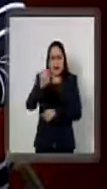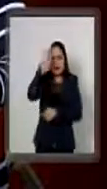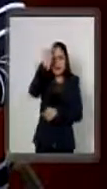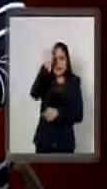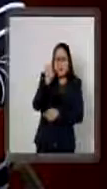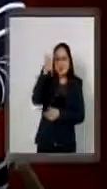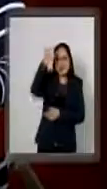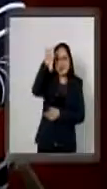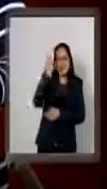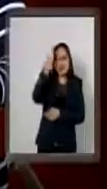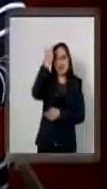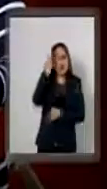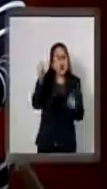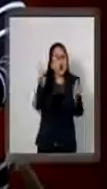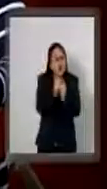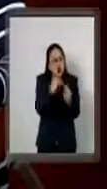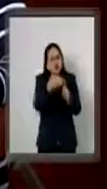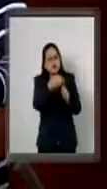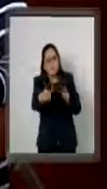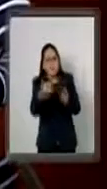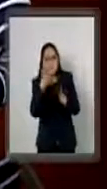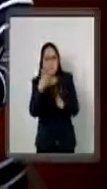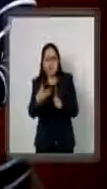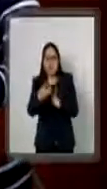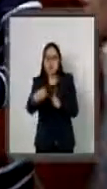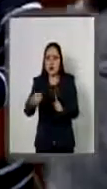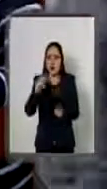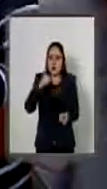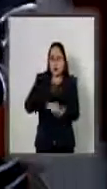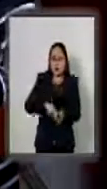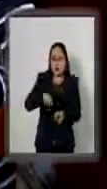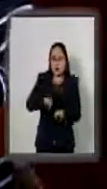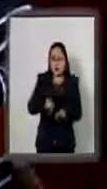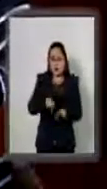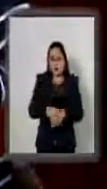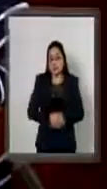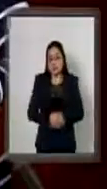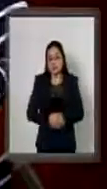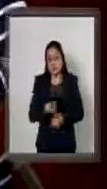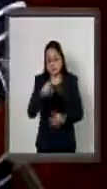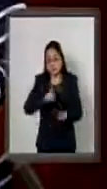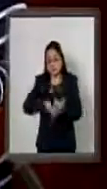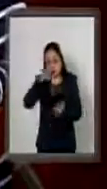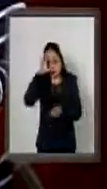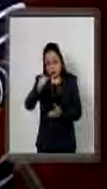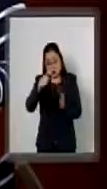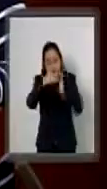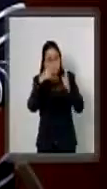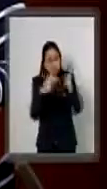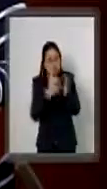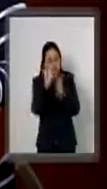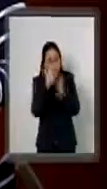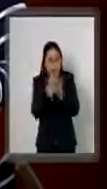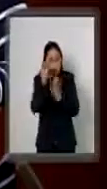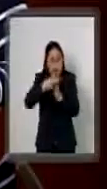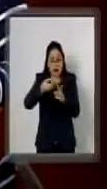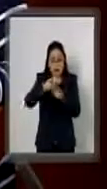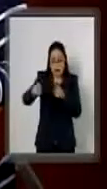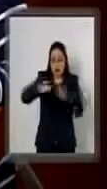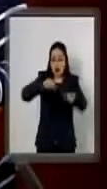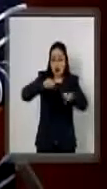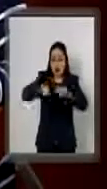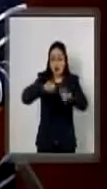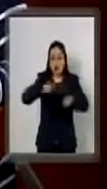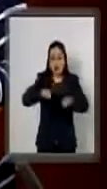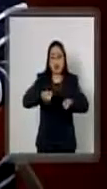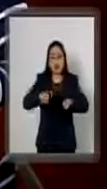racionalización del uso de la fuerza, el cual se traduce en conceptos y reglas de control que envuelven la